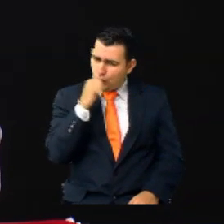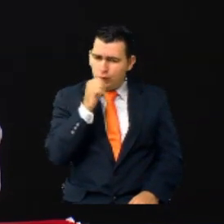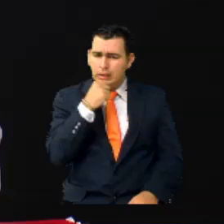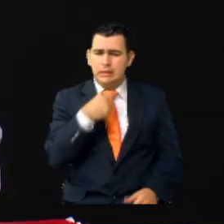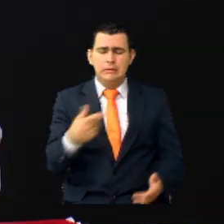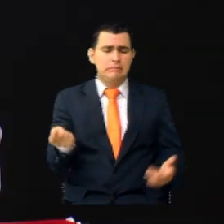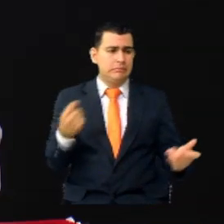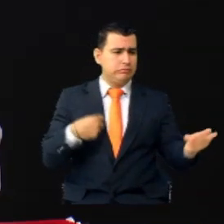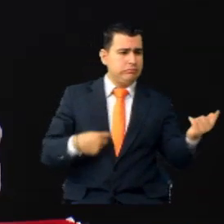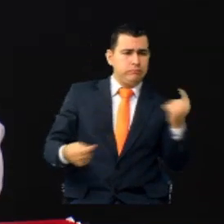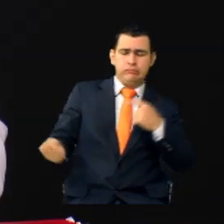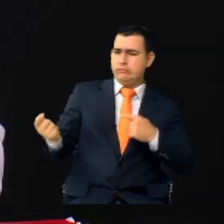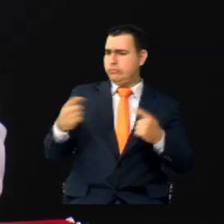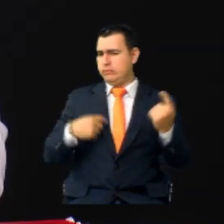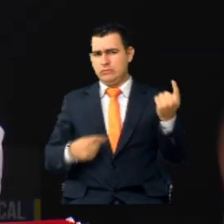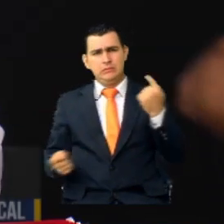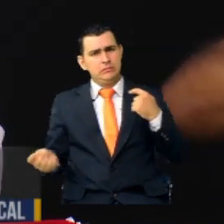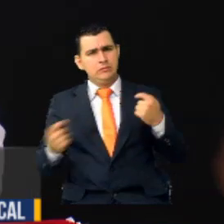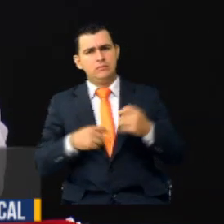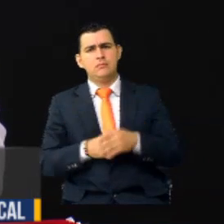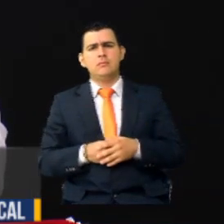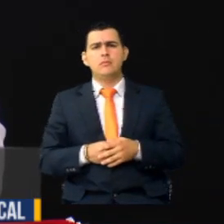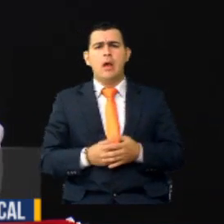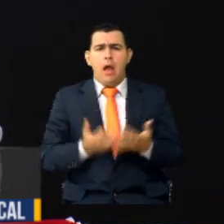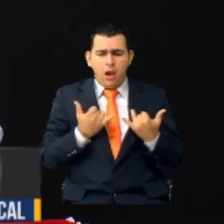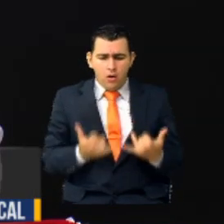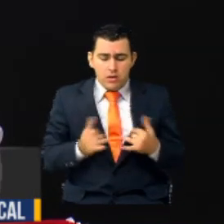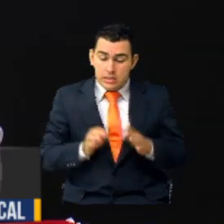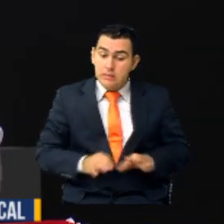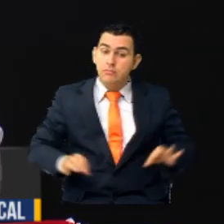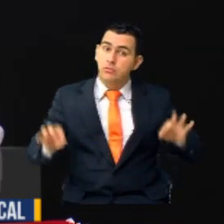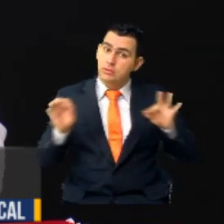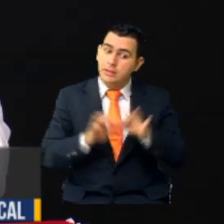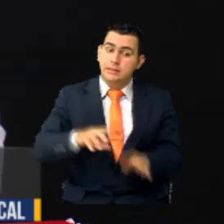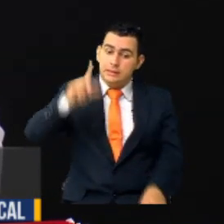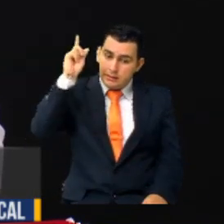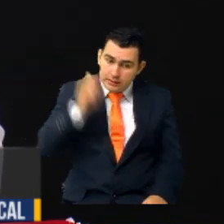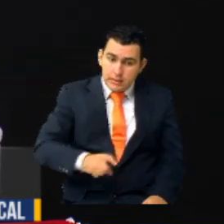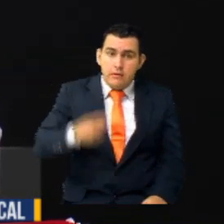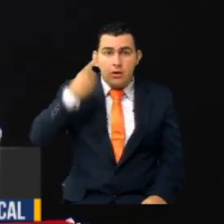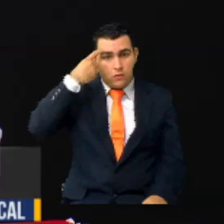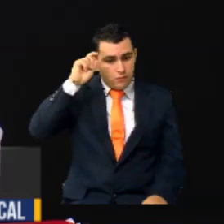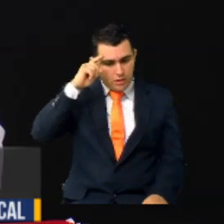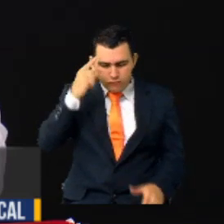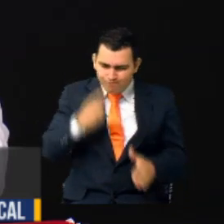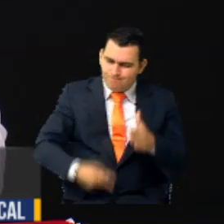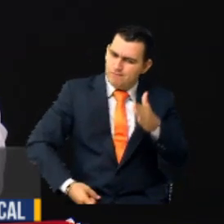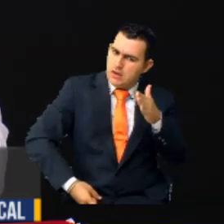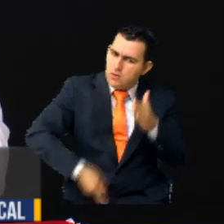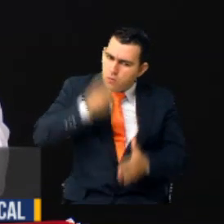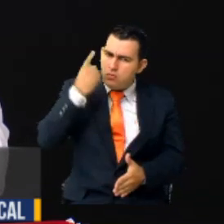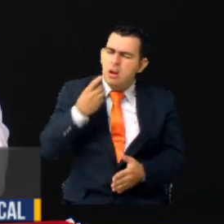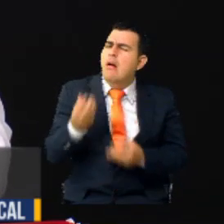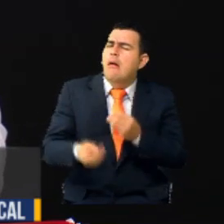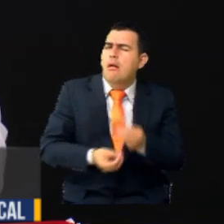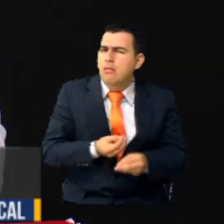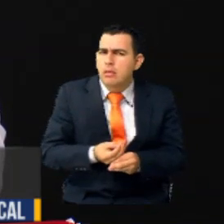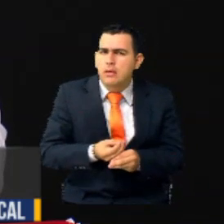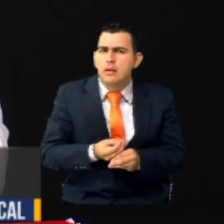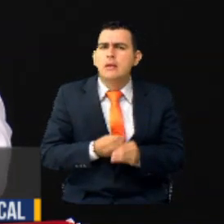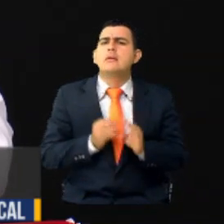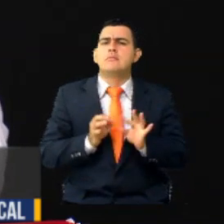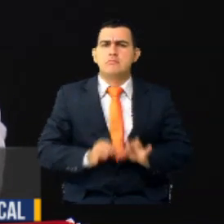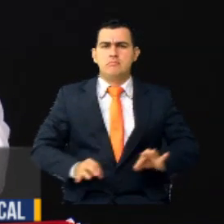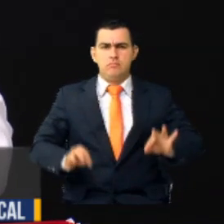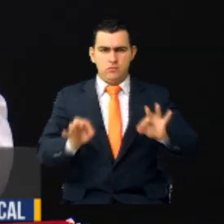Barranca Bermeja. Es necesario activar desde el mismo Estado, porque lo necesita Barranca, desde el mismo Estado, la